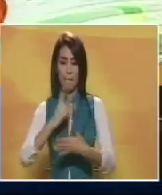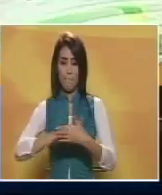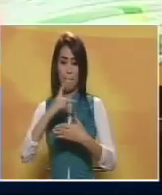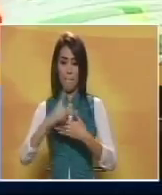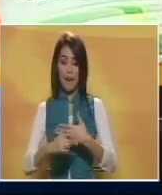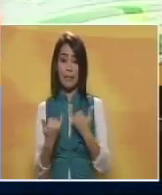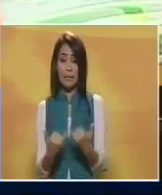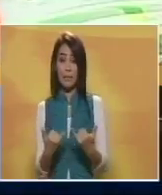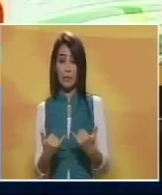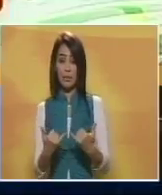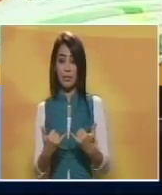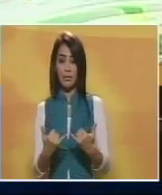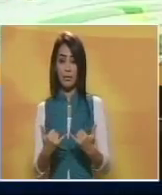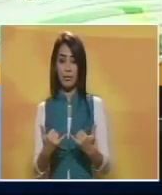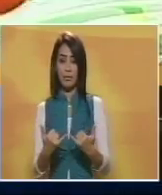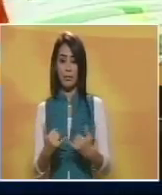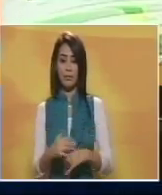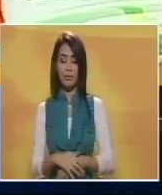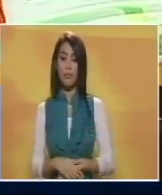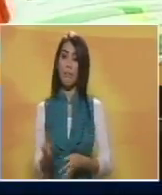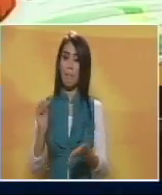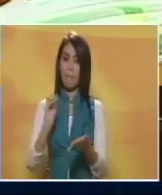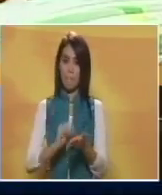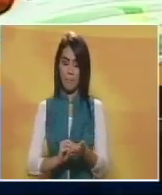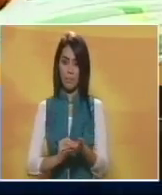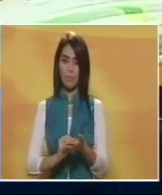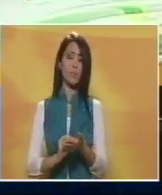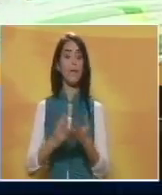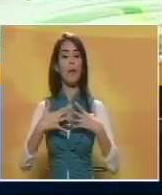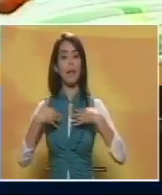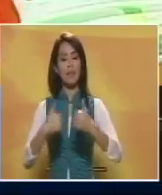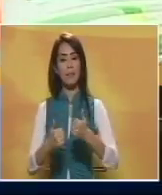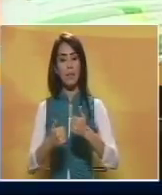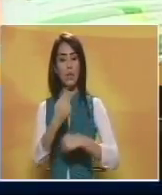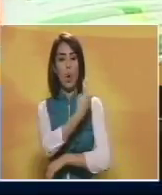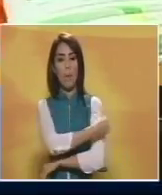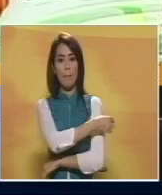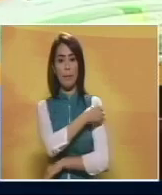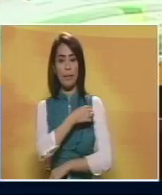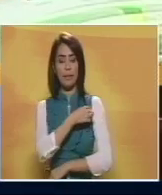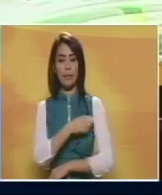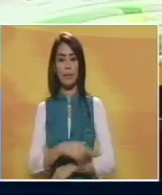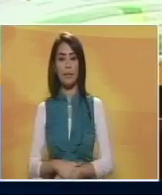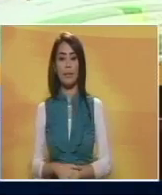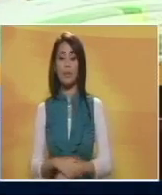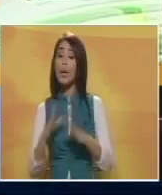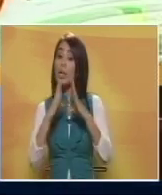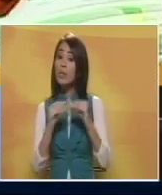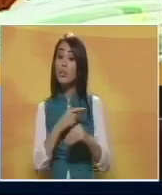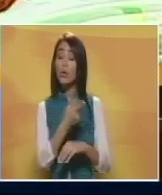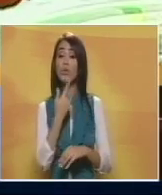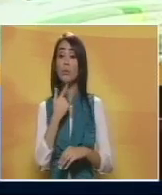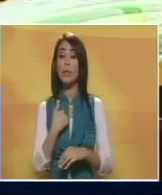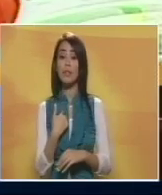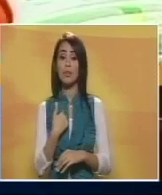ya inmediato para la reactivación de la salud hospitalaria y todo esto que tú no me has planteado. No me voy hoy